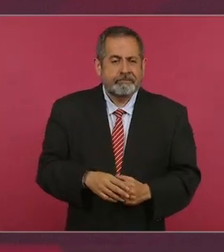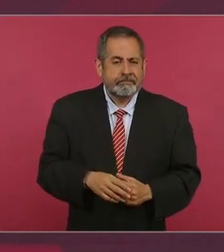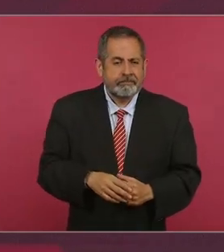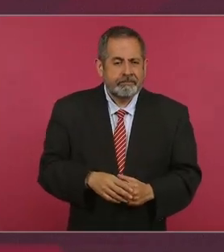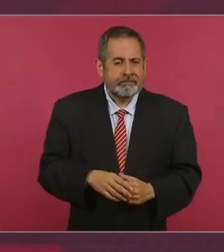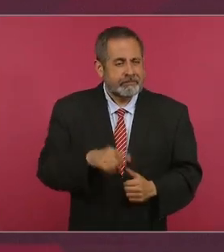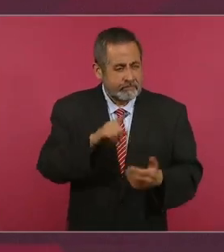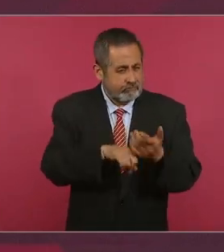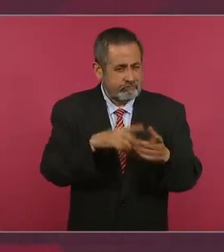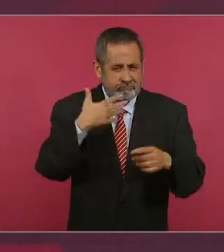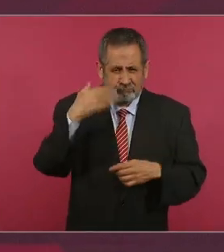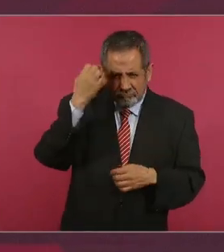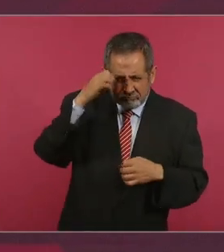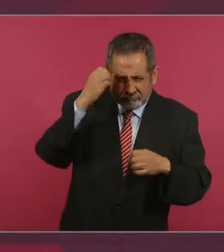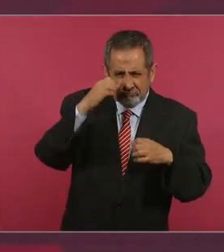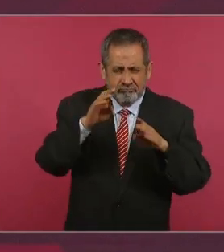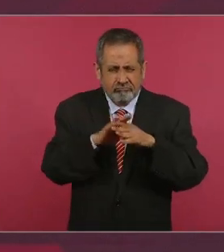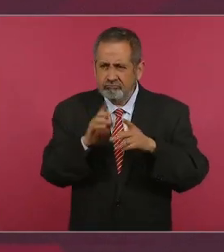alguna experiencia